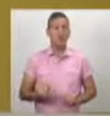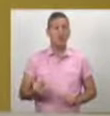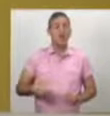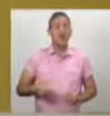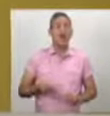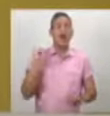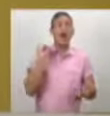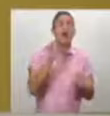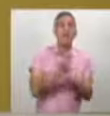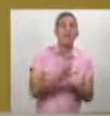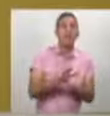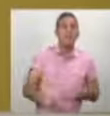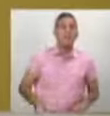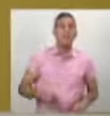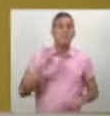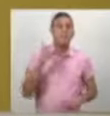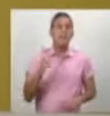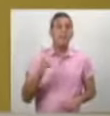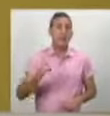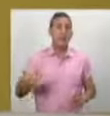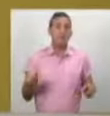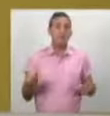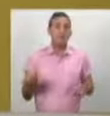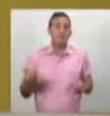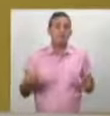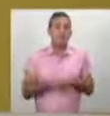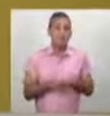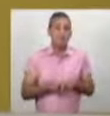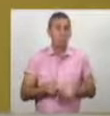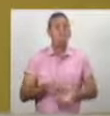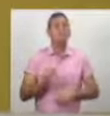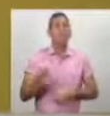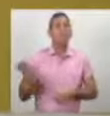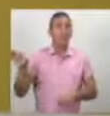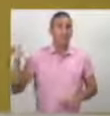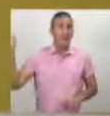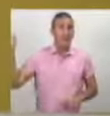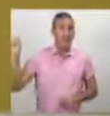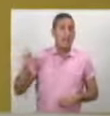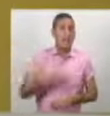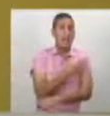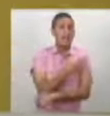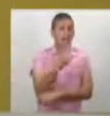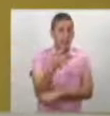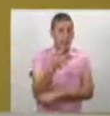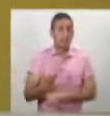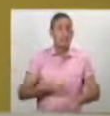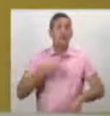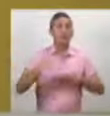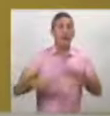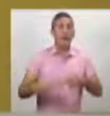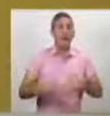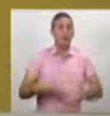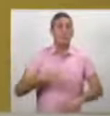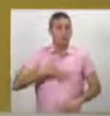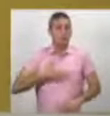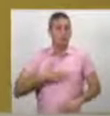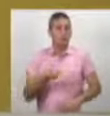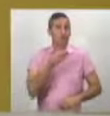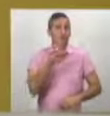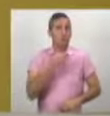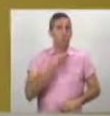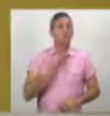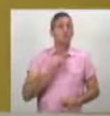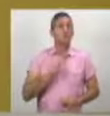fotosíntesis es que las plantas elaboran sus propios alimentos. Por tanto, los plastidios, estos orgánulos que hacen particular